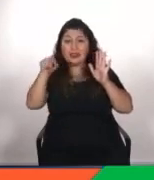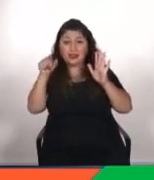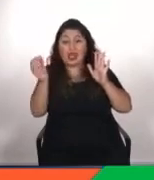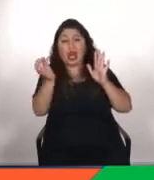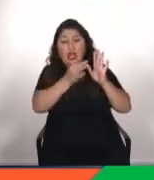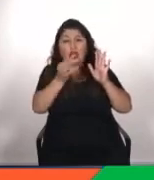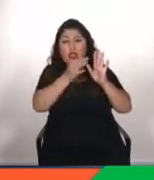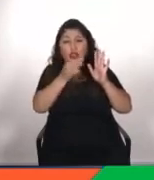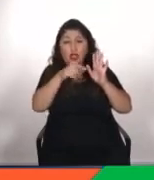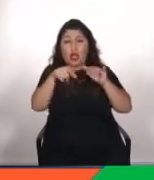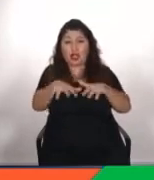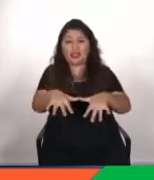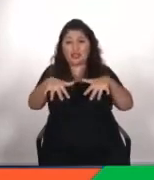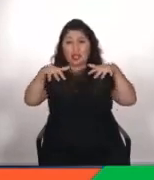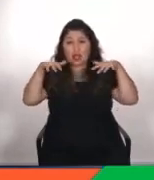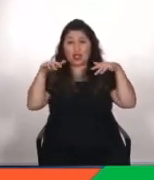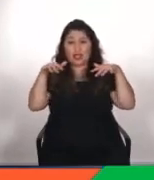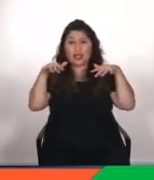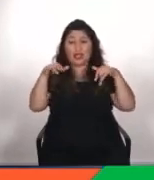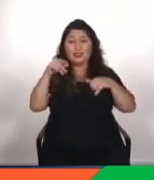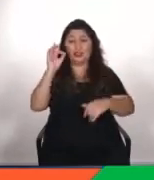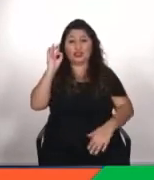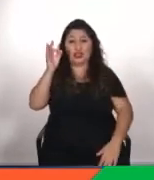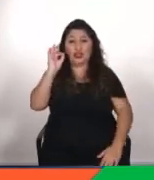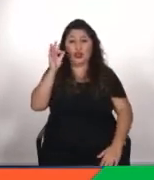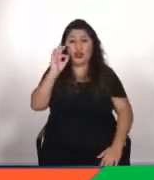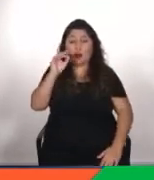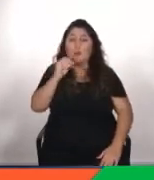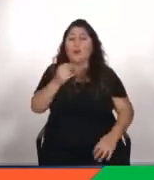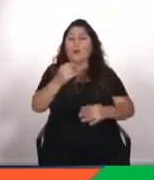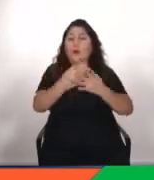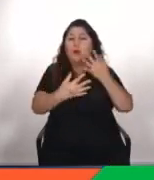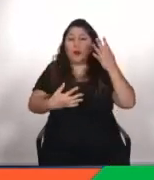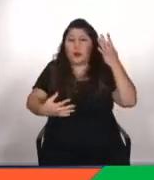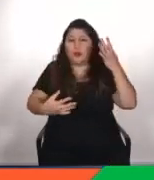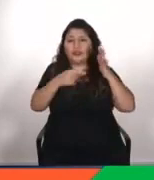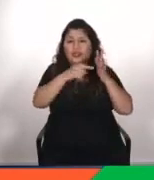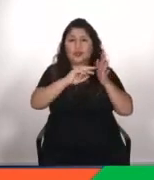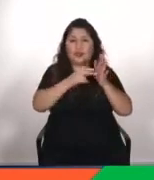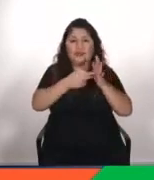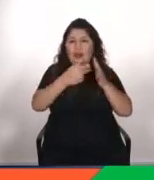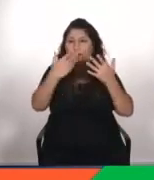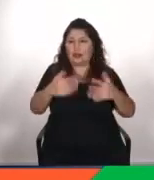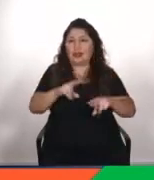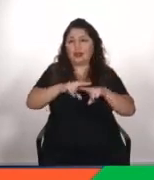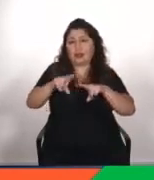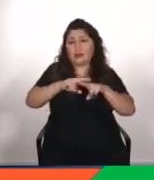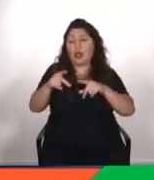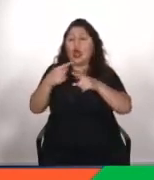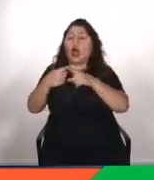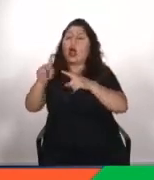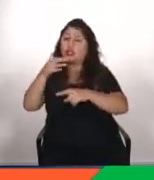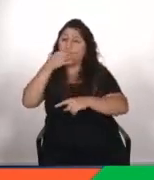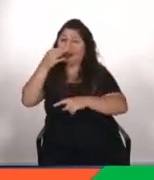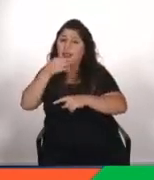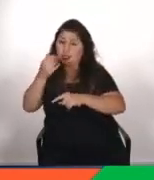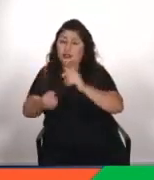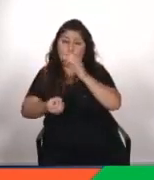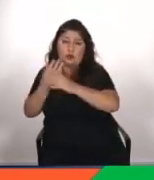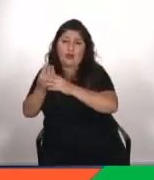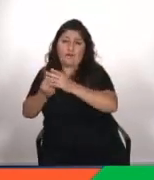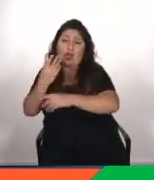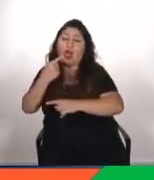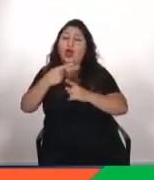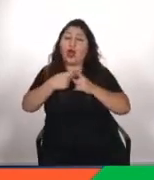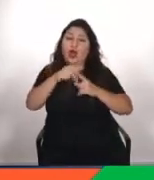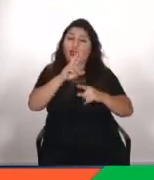congreso. Muchos de esos problemas, varios de esos problemas están resueltos, algunos han abierto cuestiones nuevas y algunos siguen sin resolver. Quizá